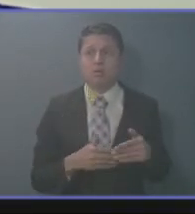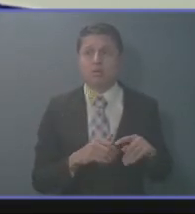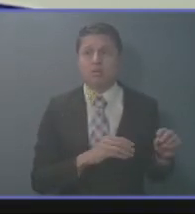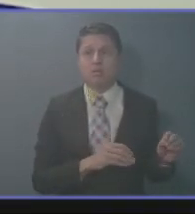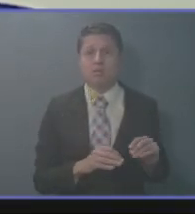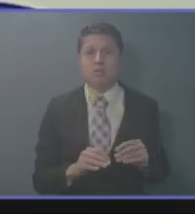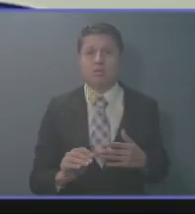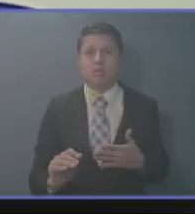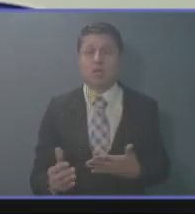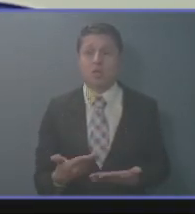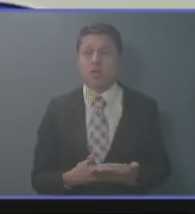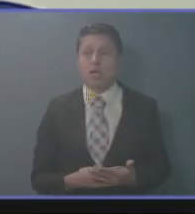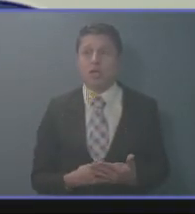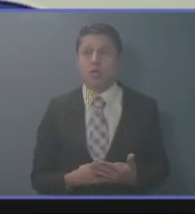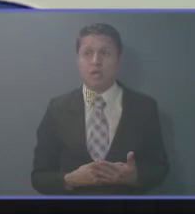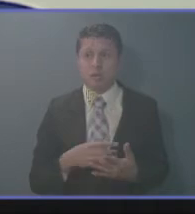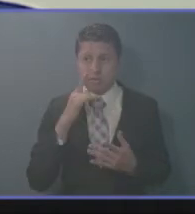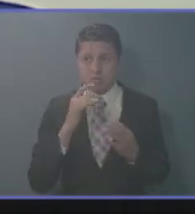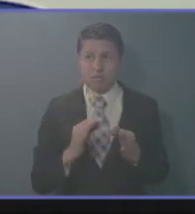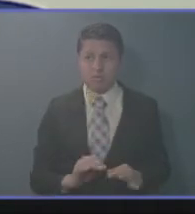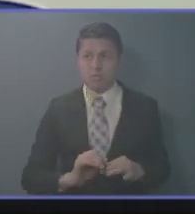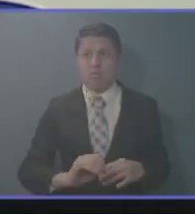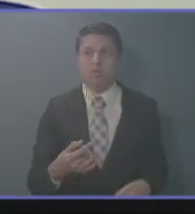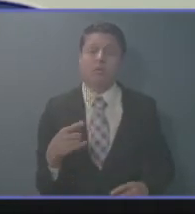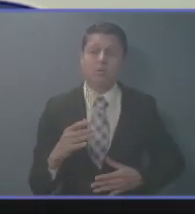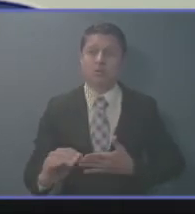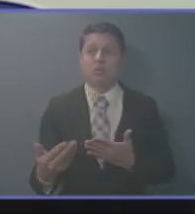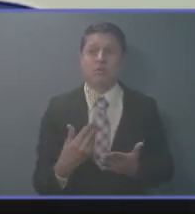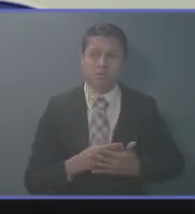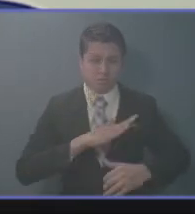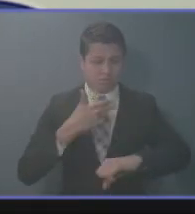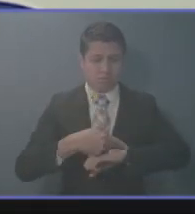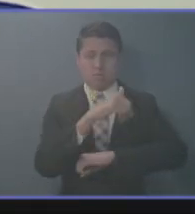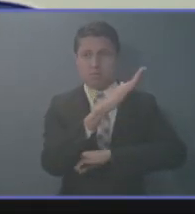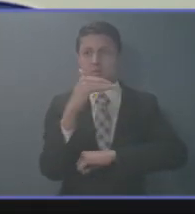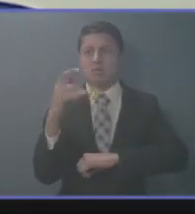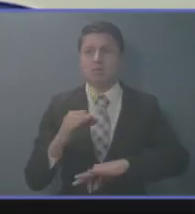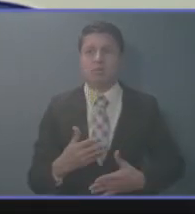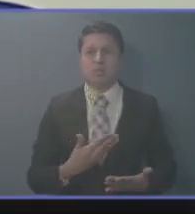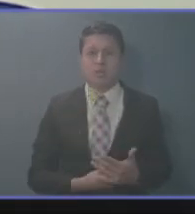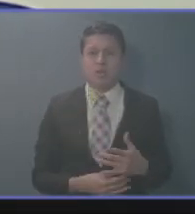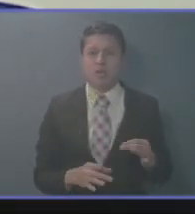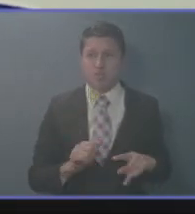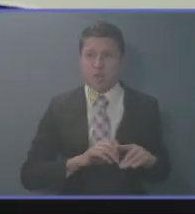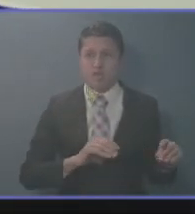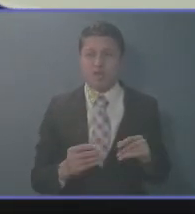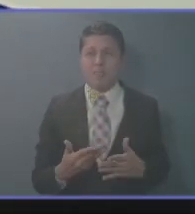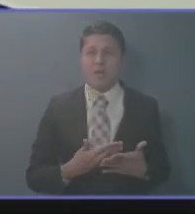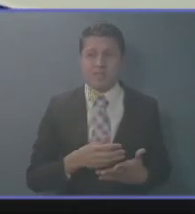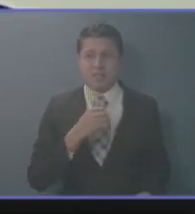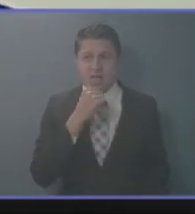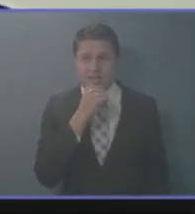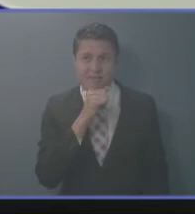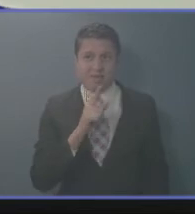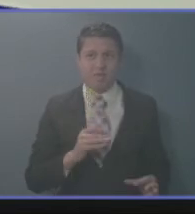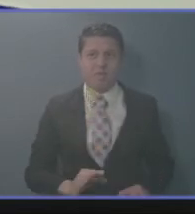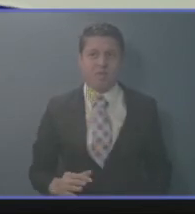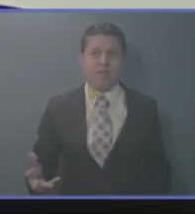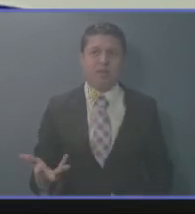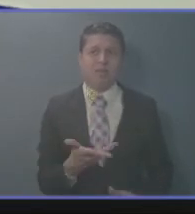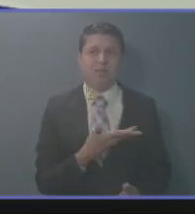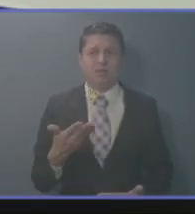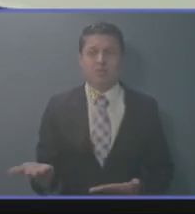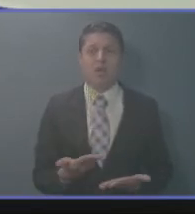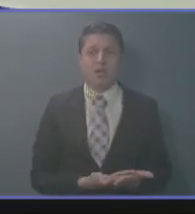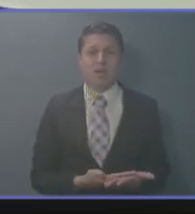será remitido a la Dirección General de Aduanas para su conocimiento y posterior verificación.